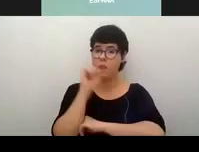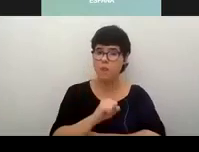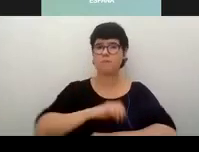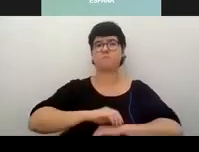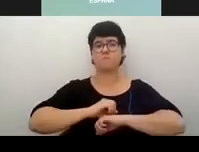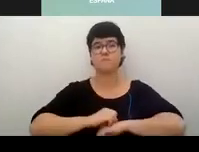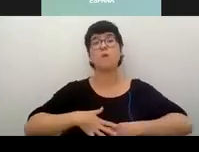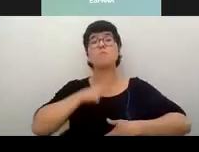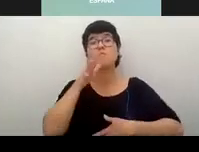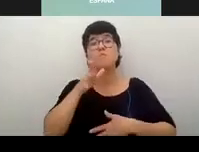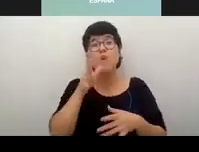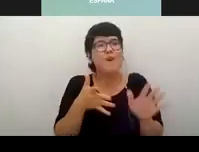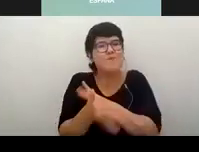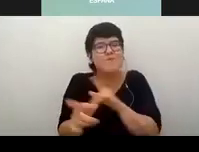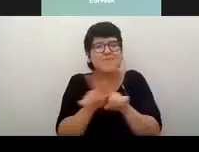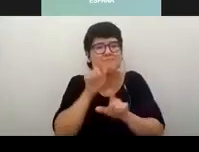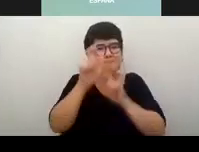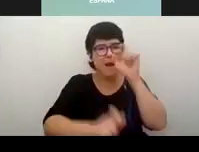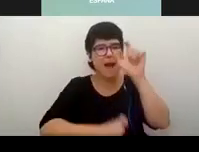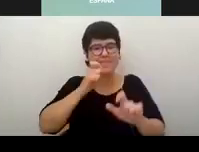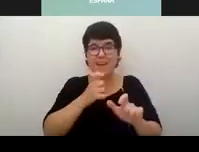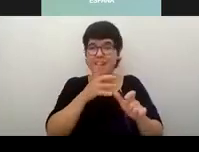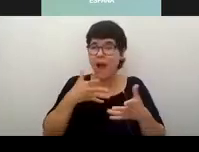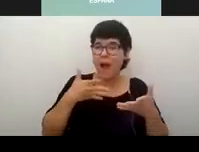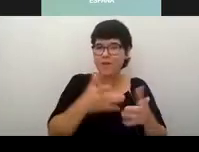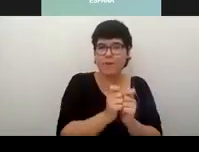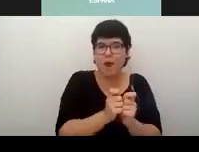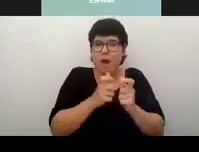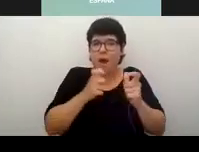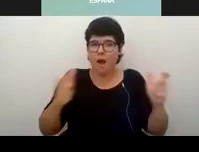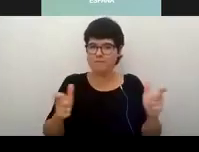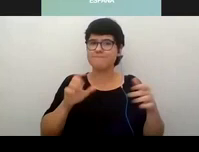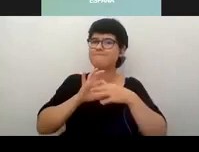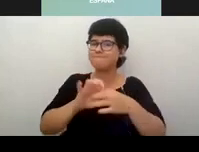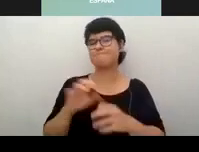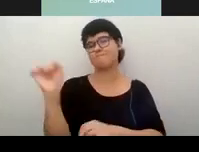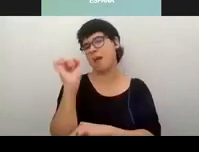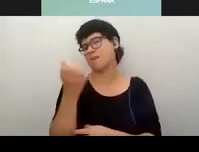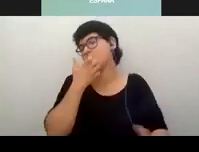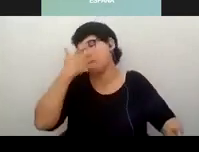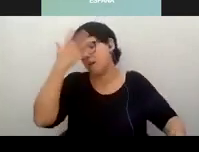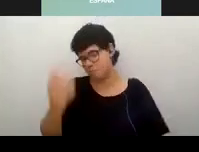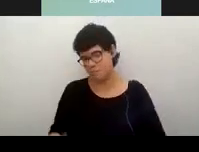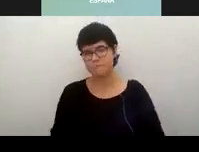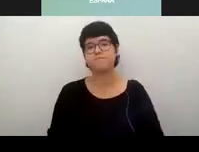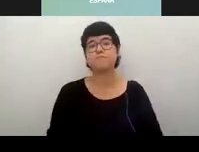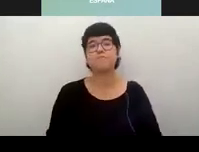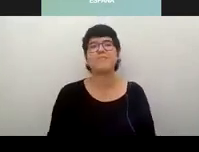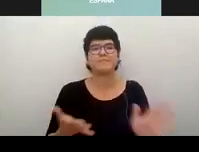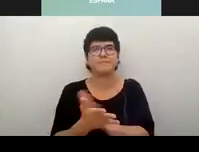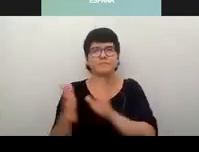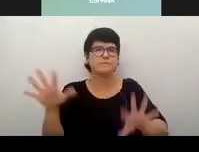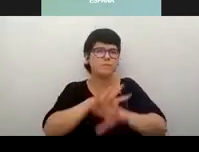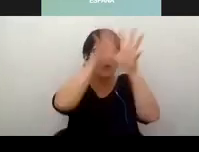bacterias que se ha visto que está relacionado con el Parkinson. En fin, es todo un mundo que probablemente de aquí a unos